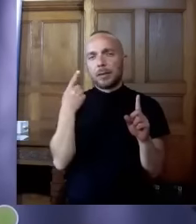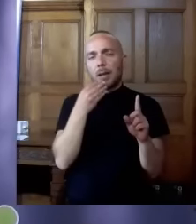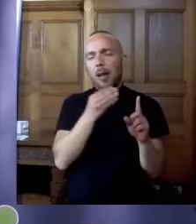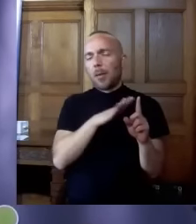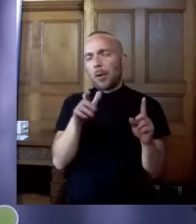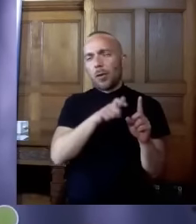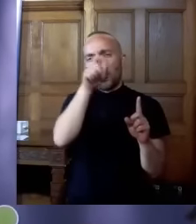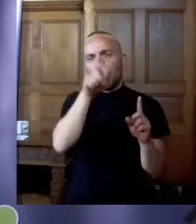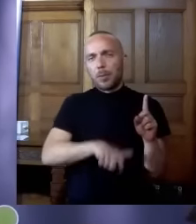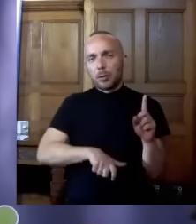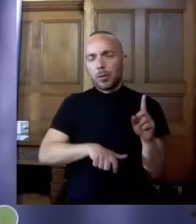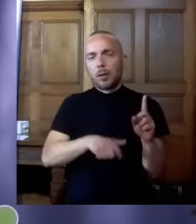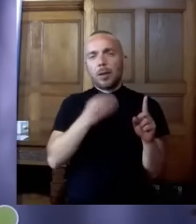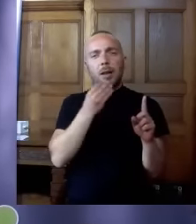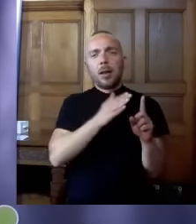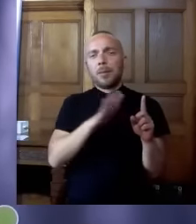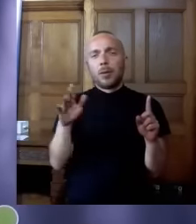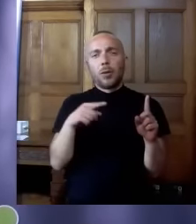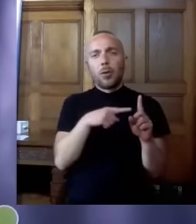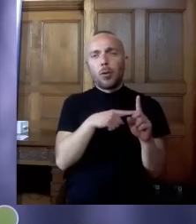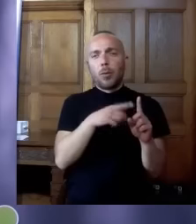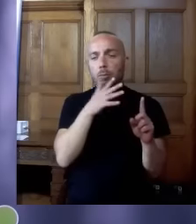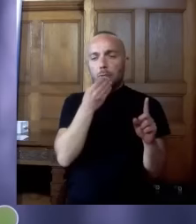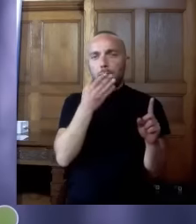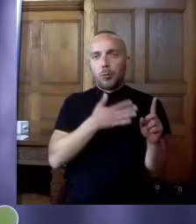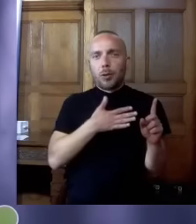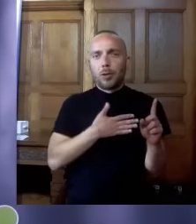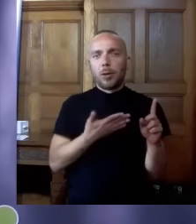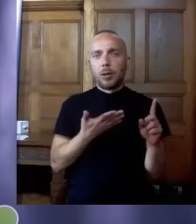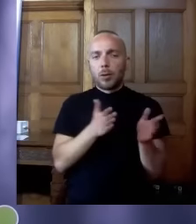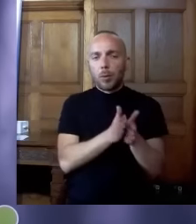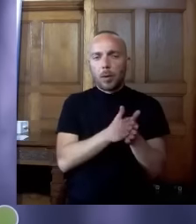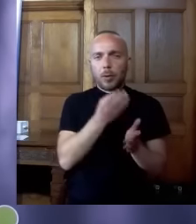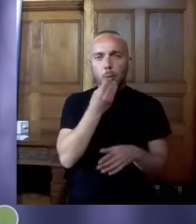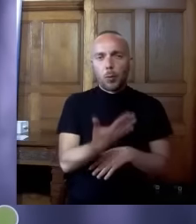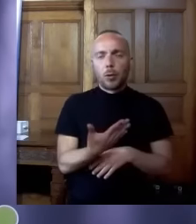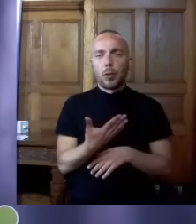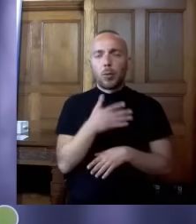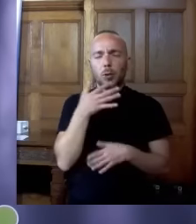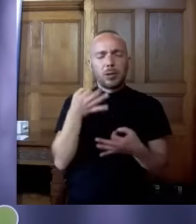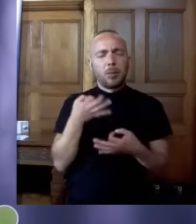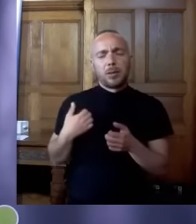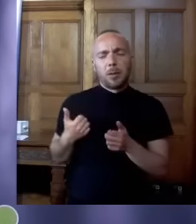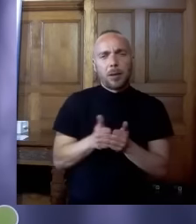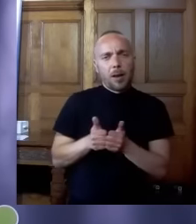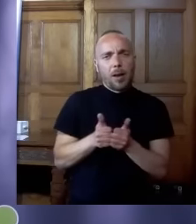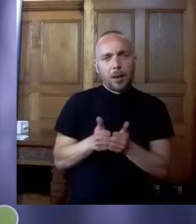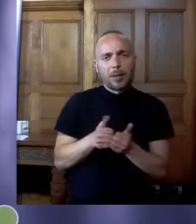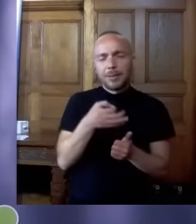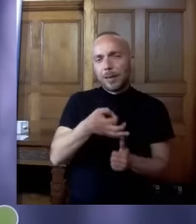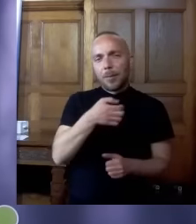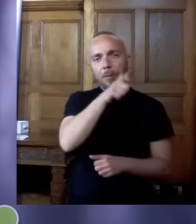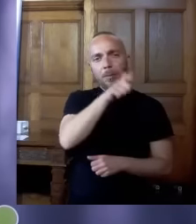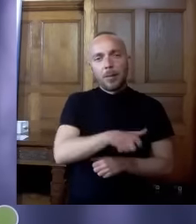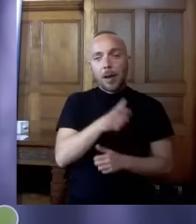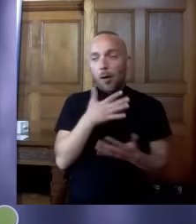persona la mejor persona porque es buena gente porque es buen compañero porque siempre ha estado ahí y porque siempre ha estado